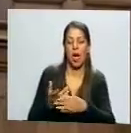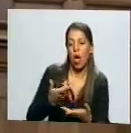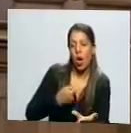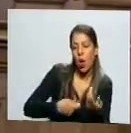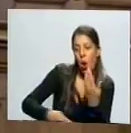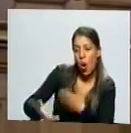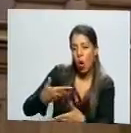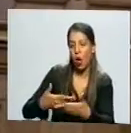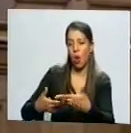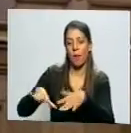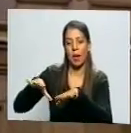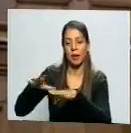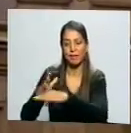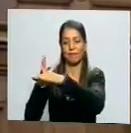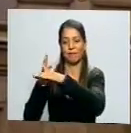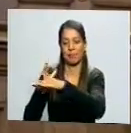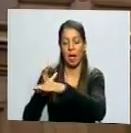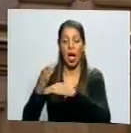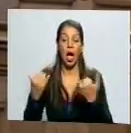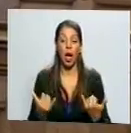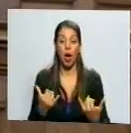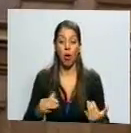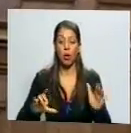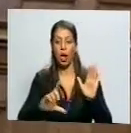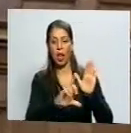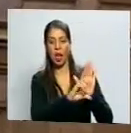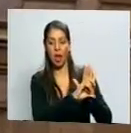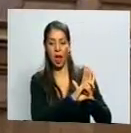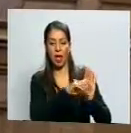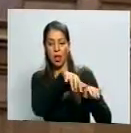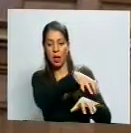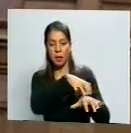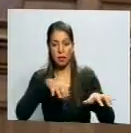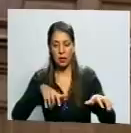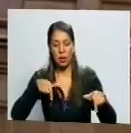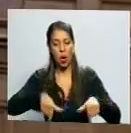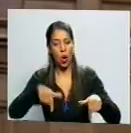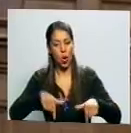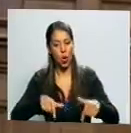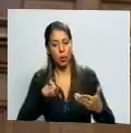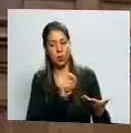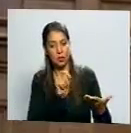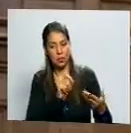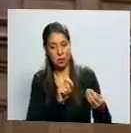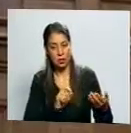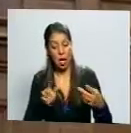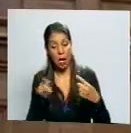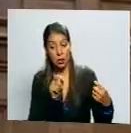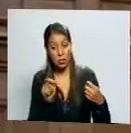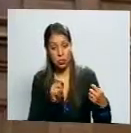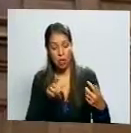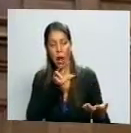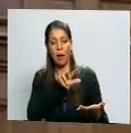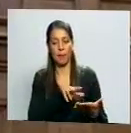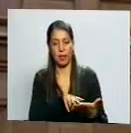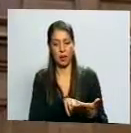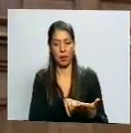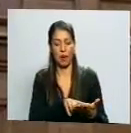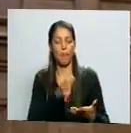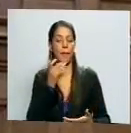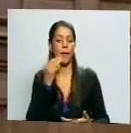comercialización. Ahora, con esta ley revolucionaria que aprueba la Asamblea Nacional Constituyente, quien tenga